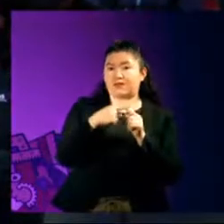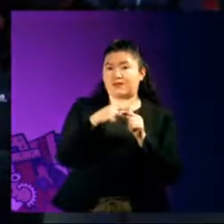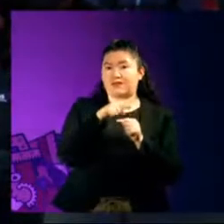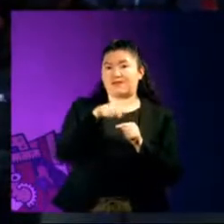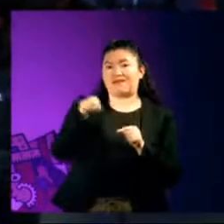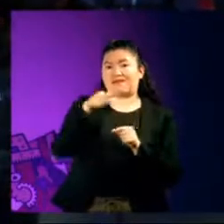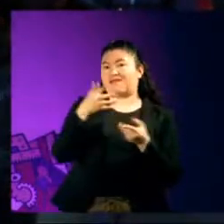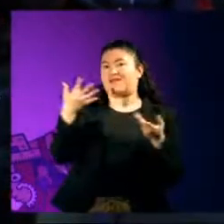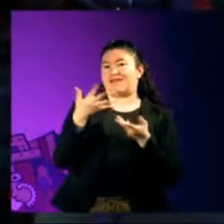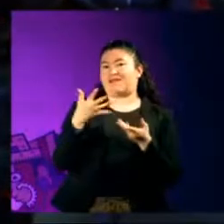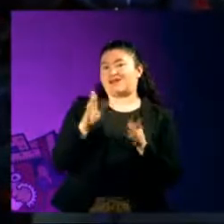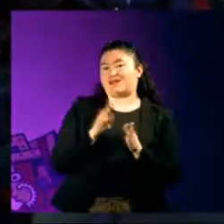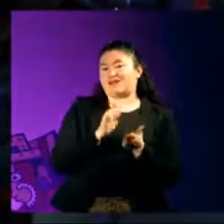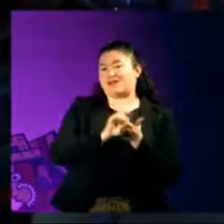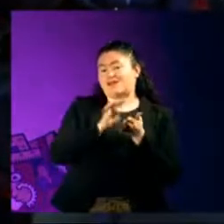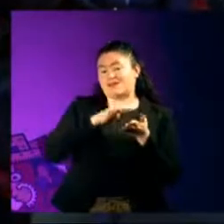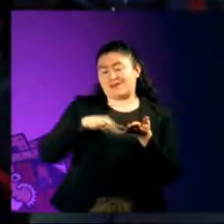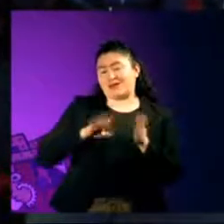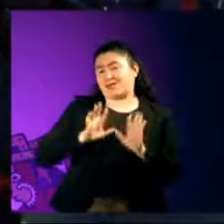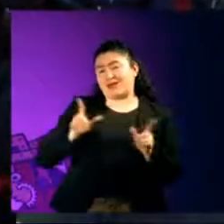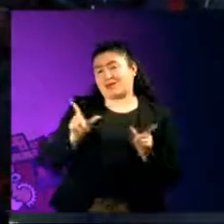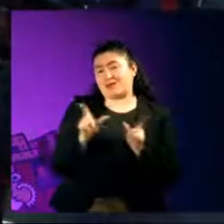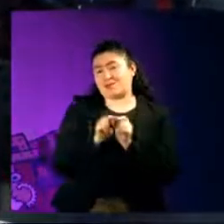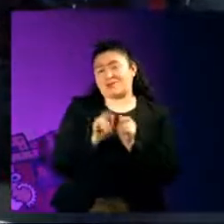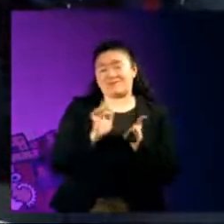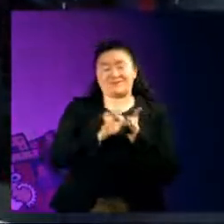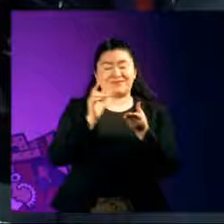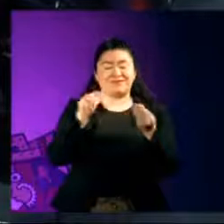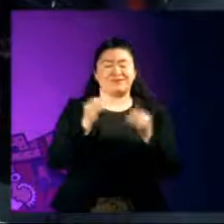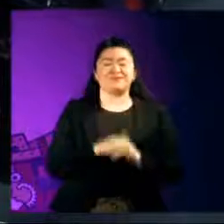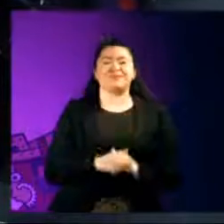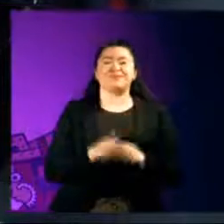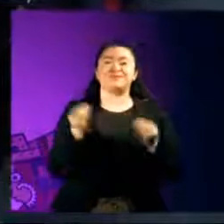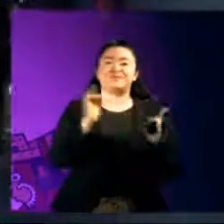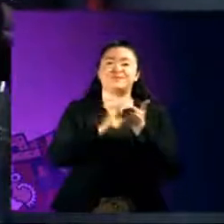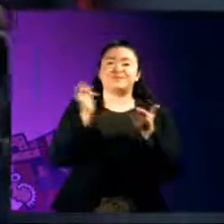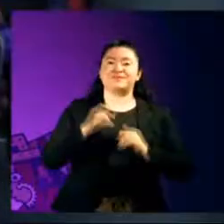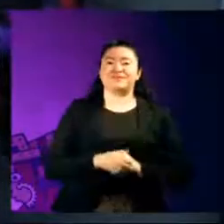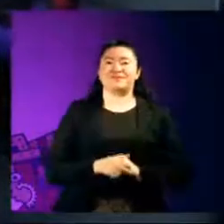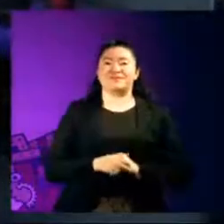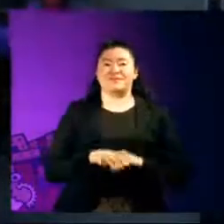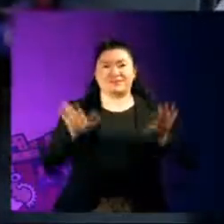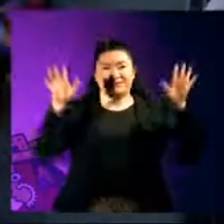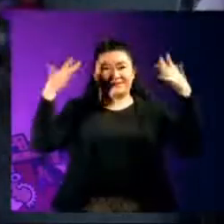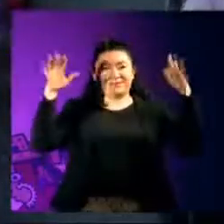lectores nadie más y con esto les agradezco mucho muchas gracias gracias